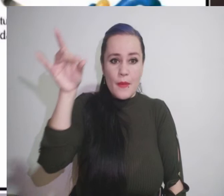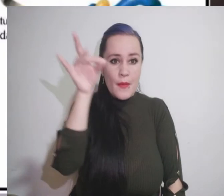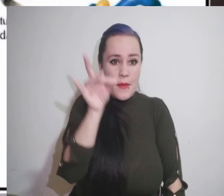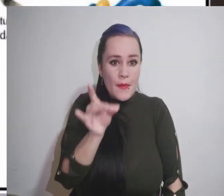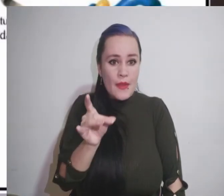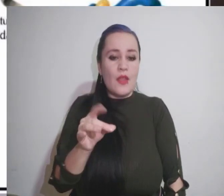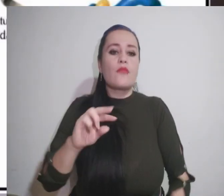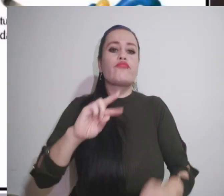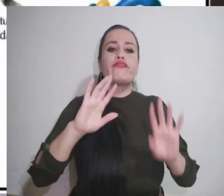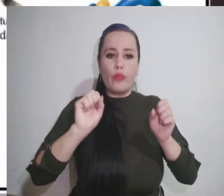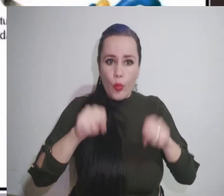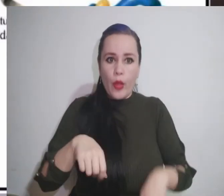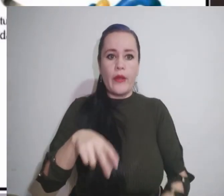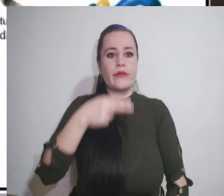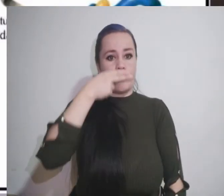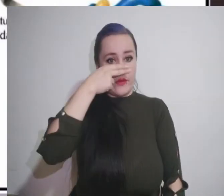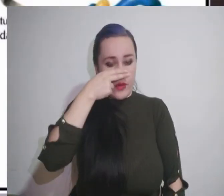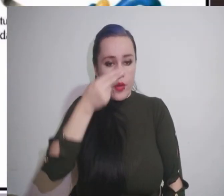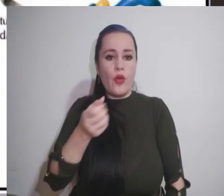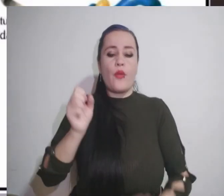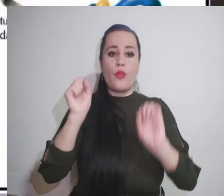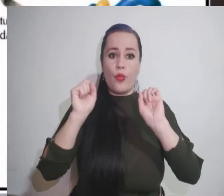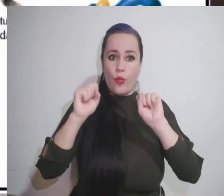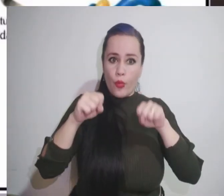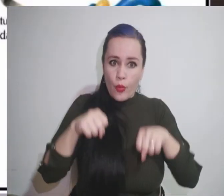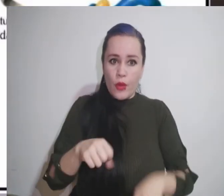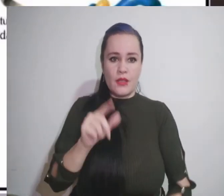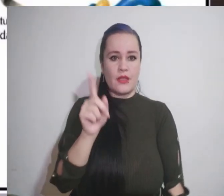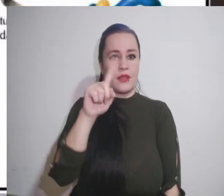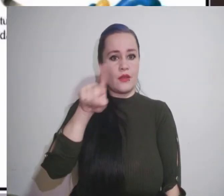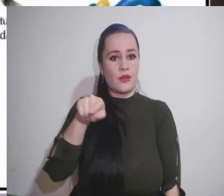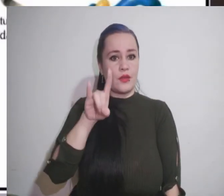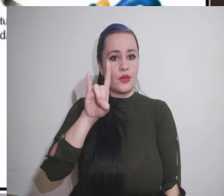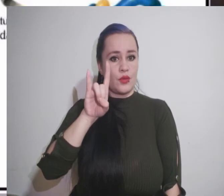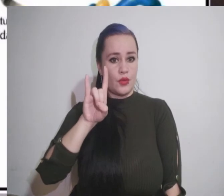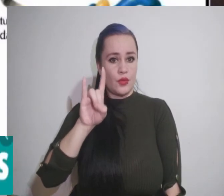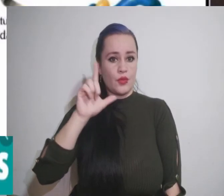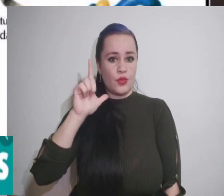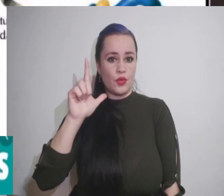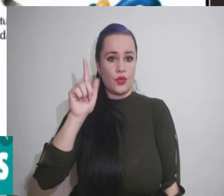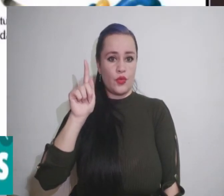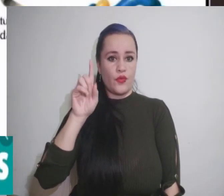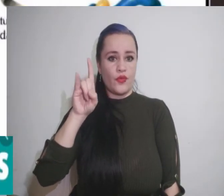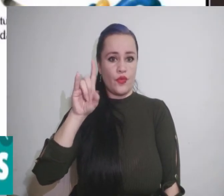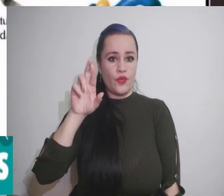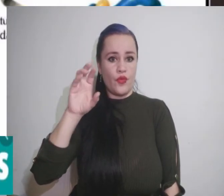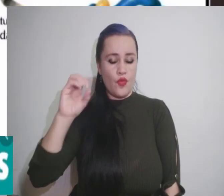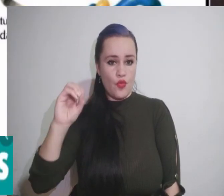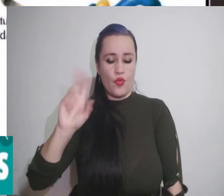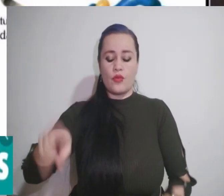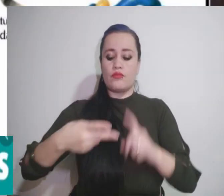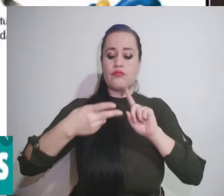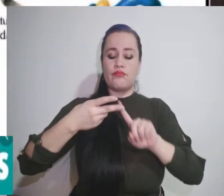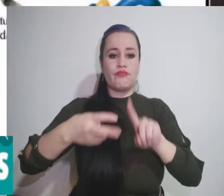unidas, o sea que le dan esa estructura, pues son puentes disulfuro, puentes de hidrógeno, fuerzas de Van der Waals